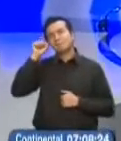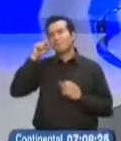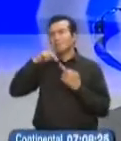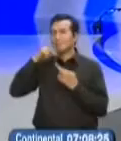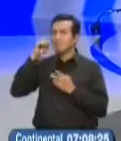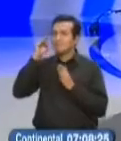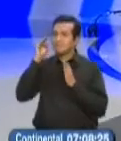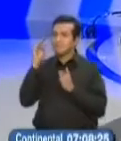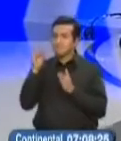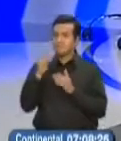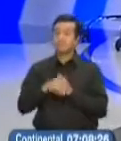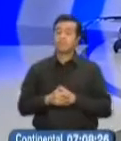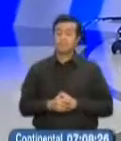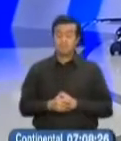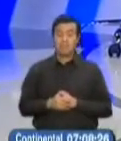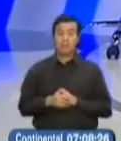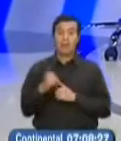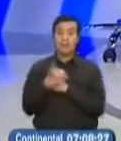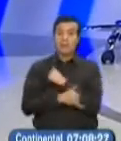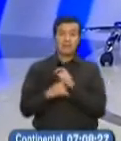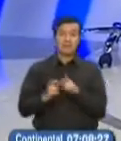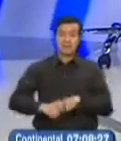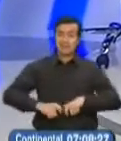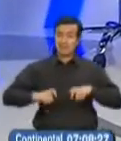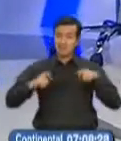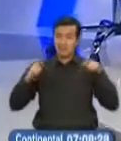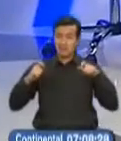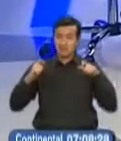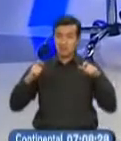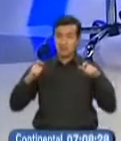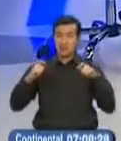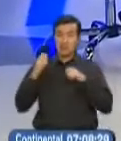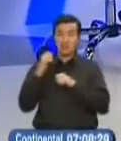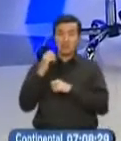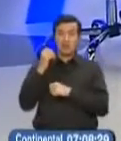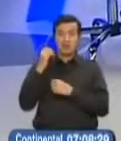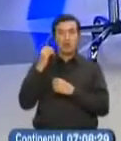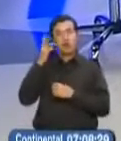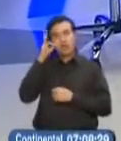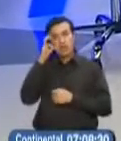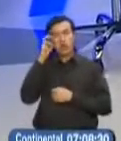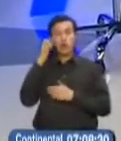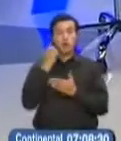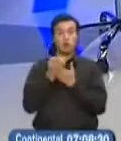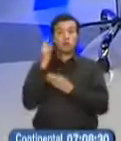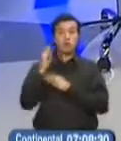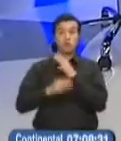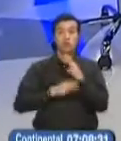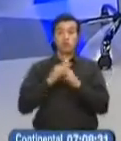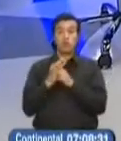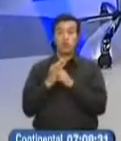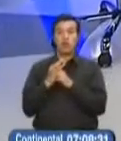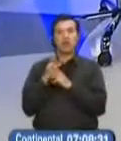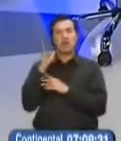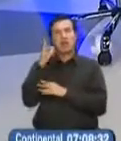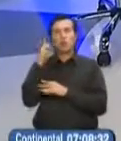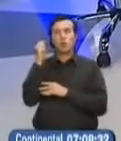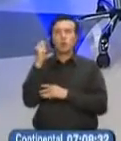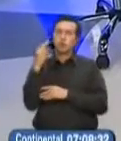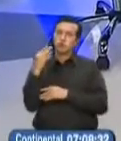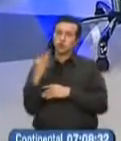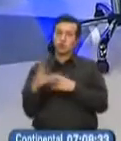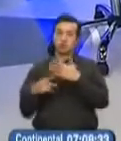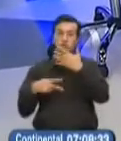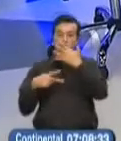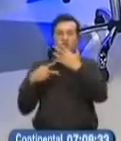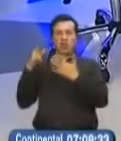parece que por ser un país tan grande, de una presencia, es la séptima, octava economía del mundo, Brasil, puede darse